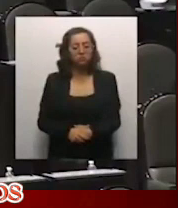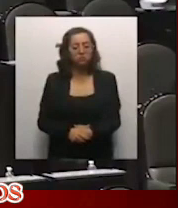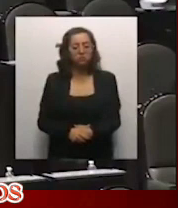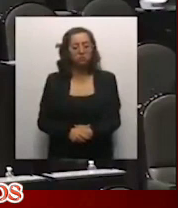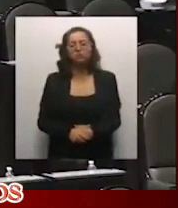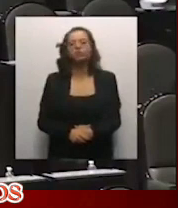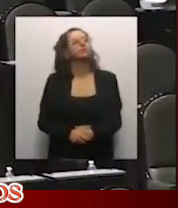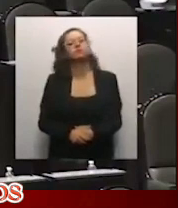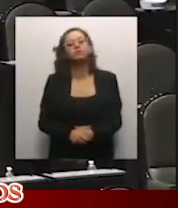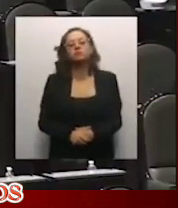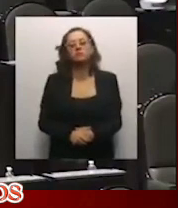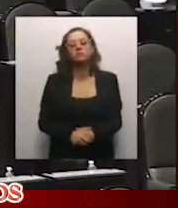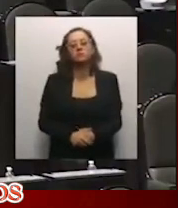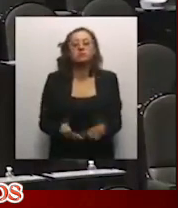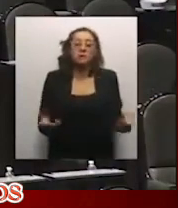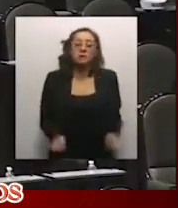Bueno,